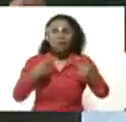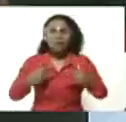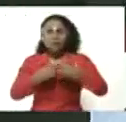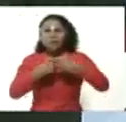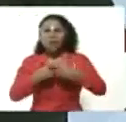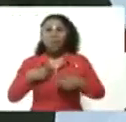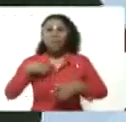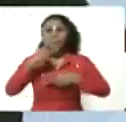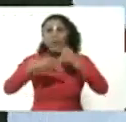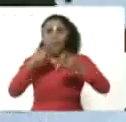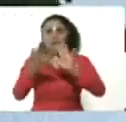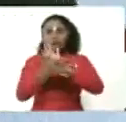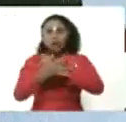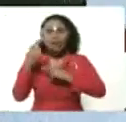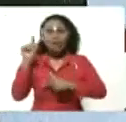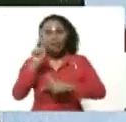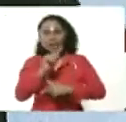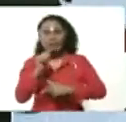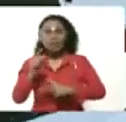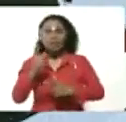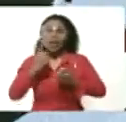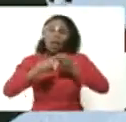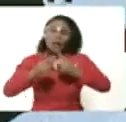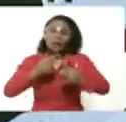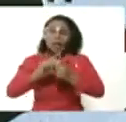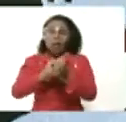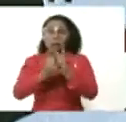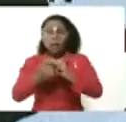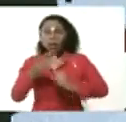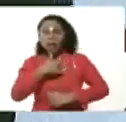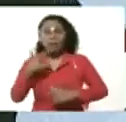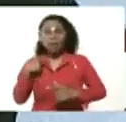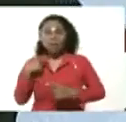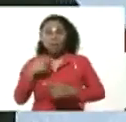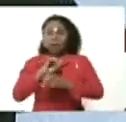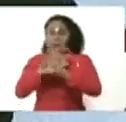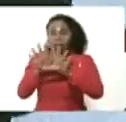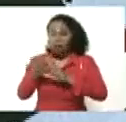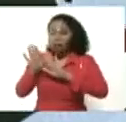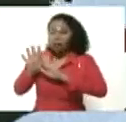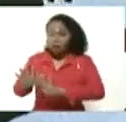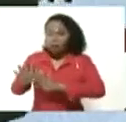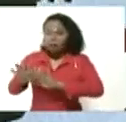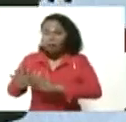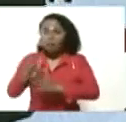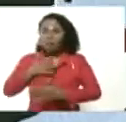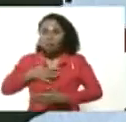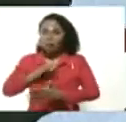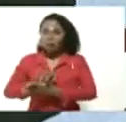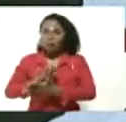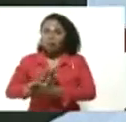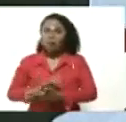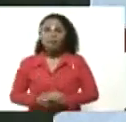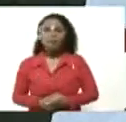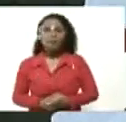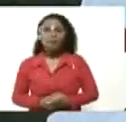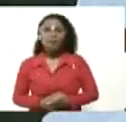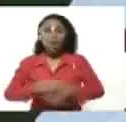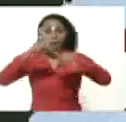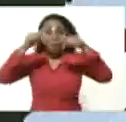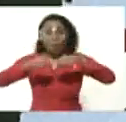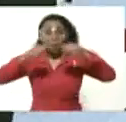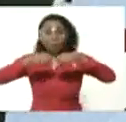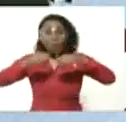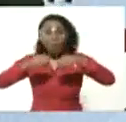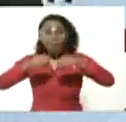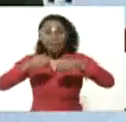más gente para que las cosas cambiaran, y los de arriba para convencer a los de abajo que se mantuvieran quietos. Estamos hoy inmersos en